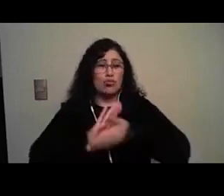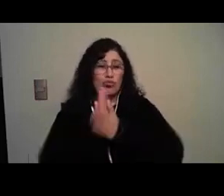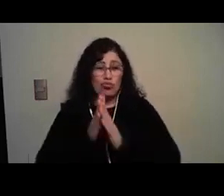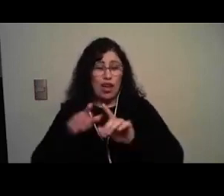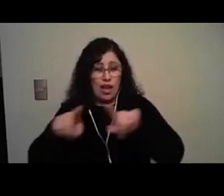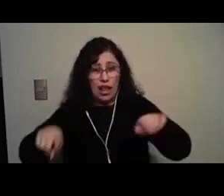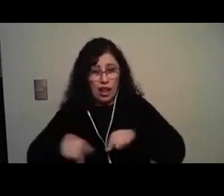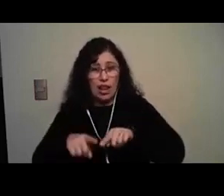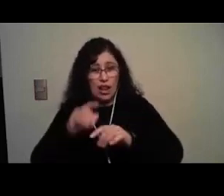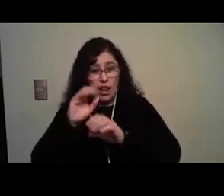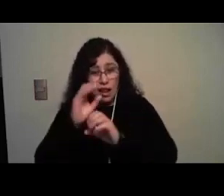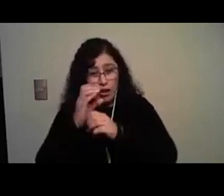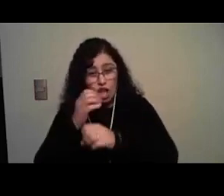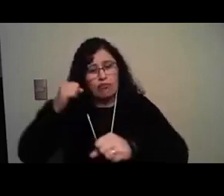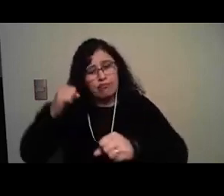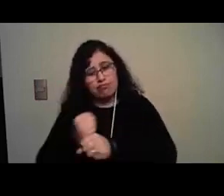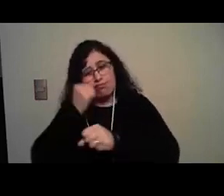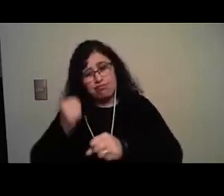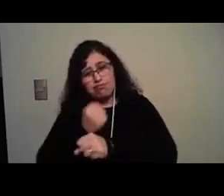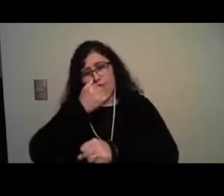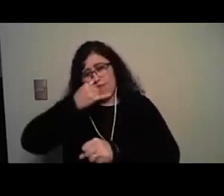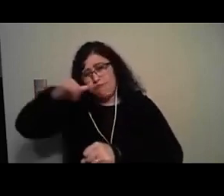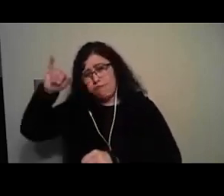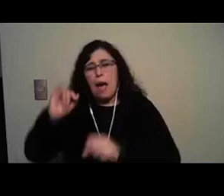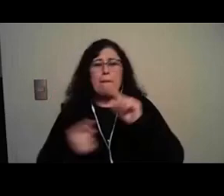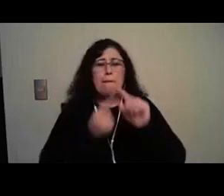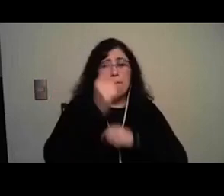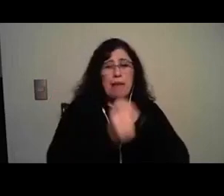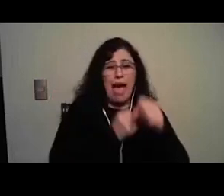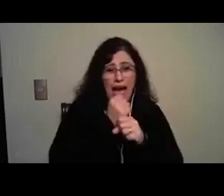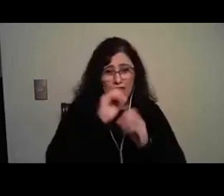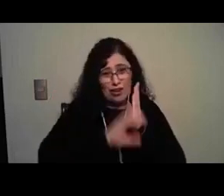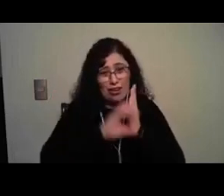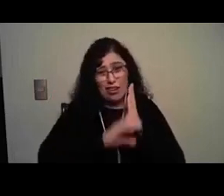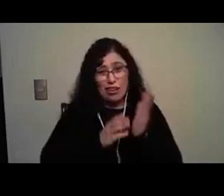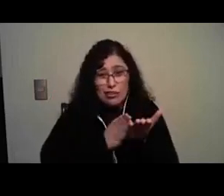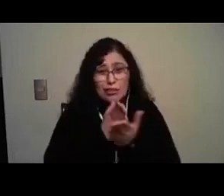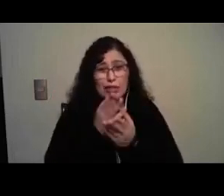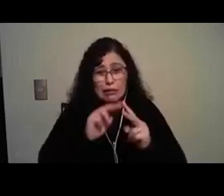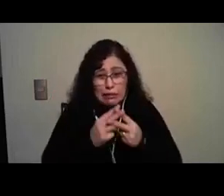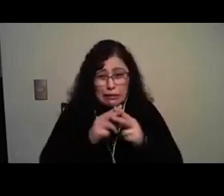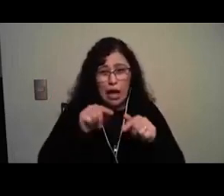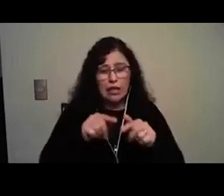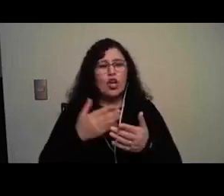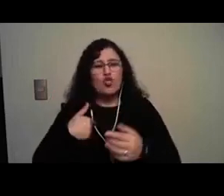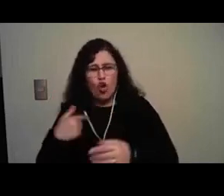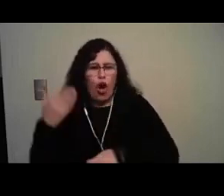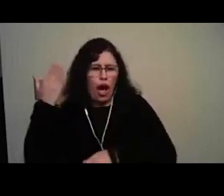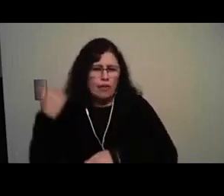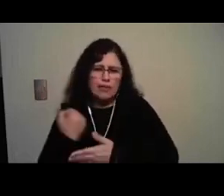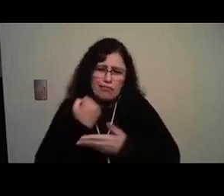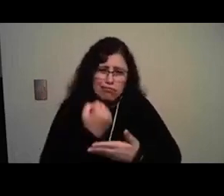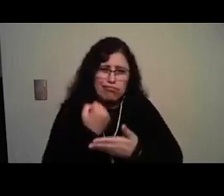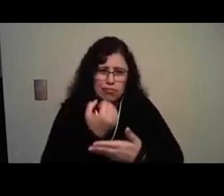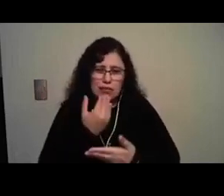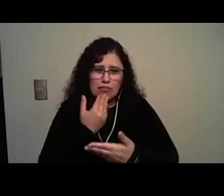harto tiempo, ya, incluso desde el primer año de la carrera, ya. Yo también colaboré en lo que hay